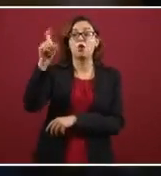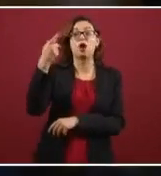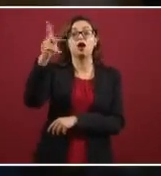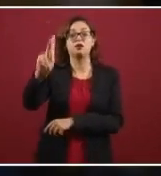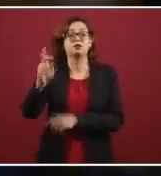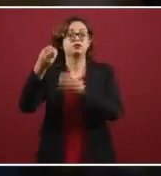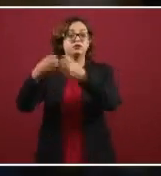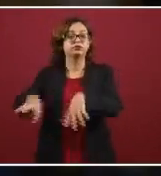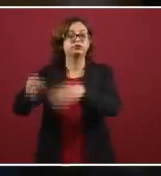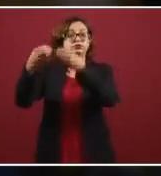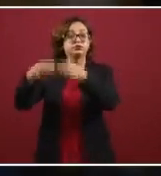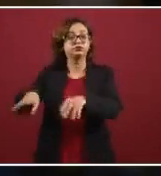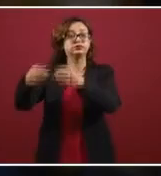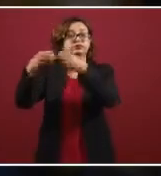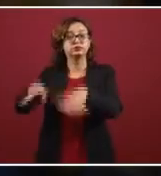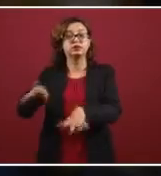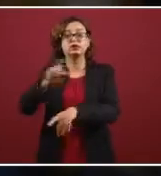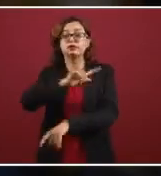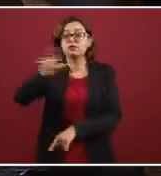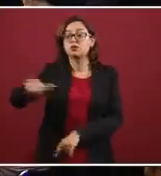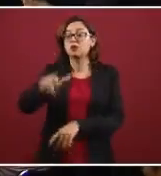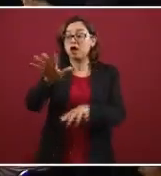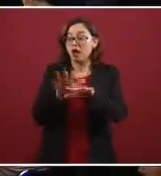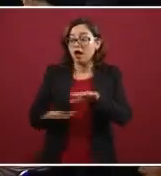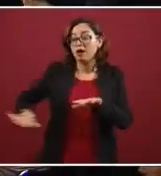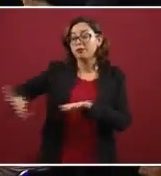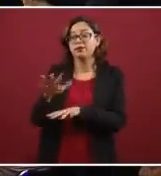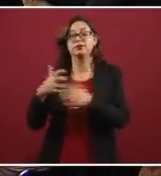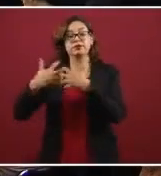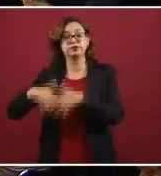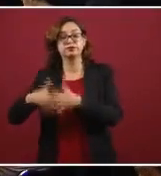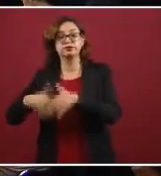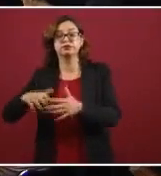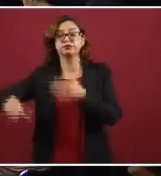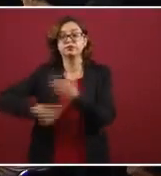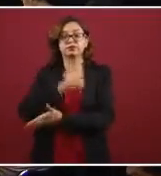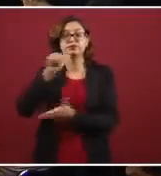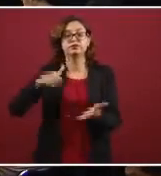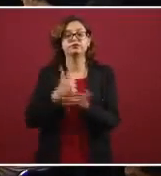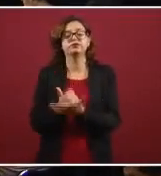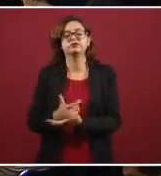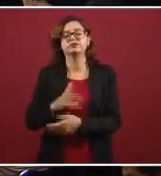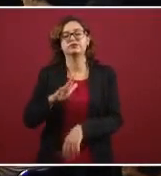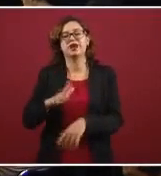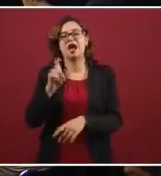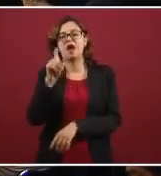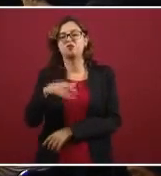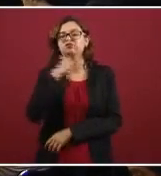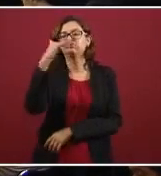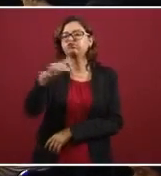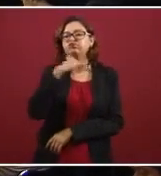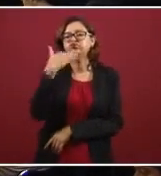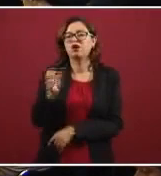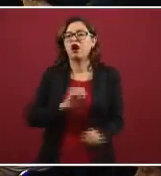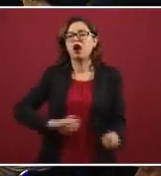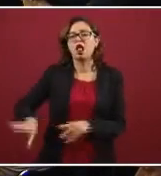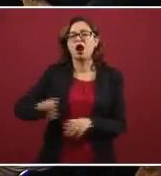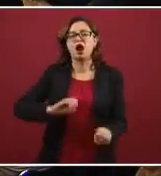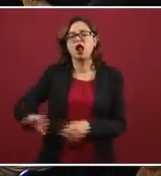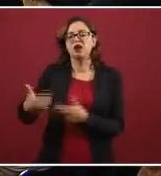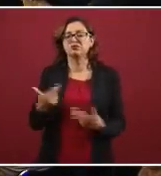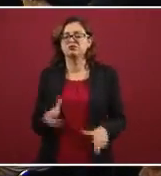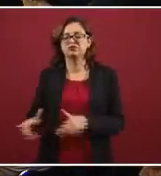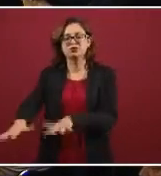La zona industrial y de la ciudad se contamina y todo se tira a los ríos. Todo llega a los